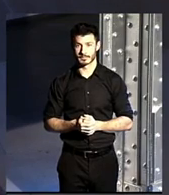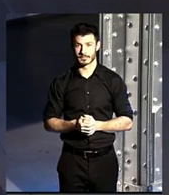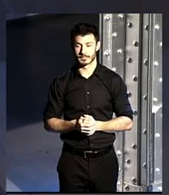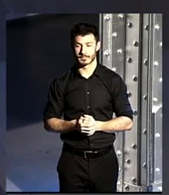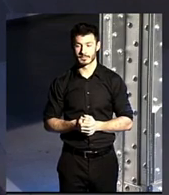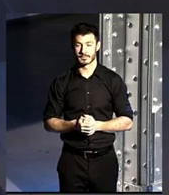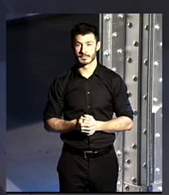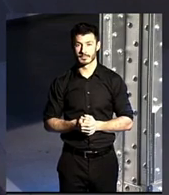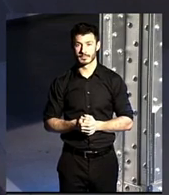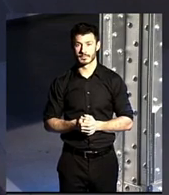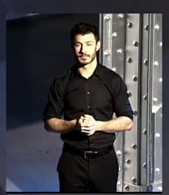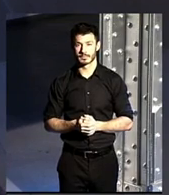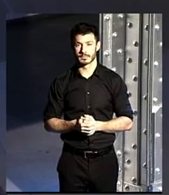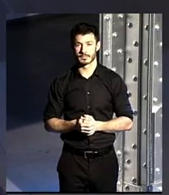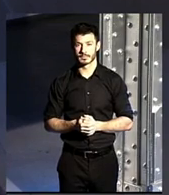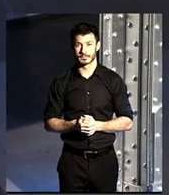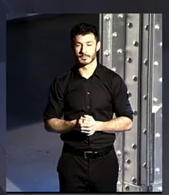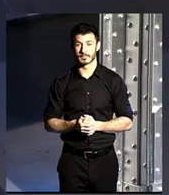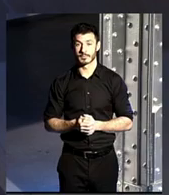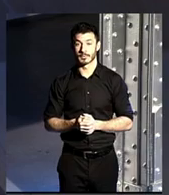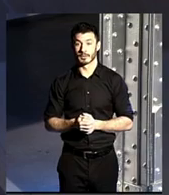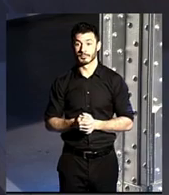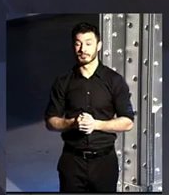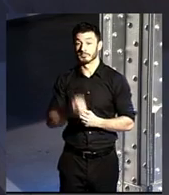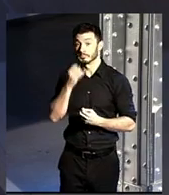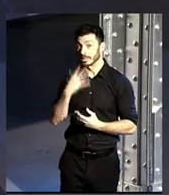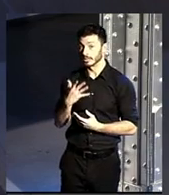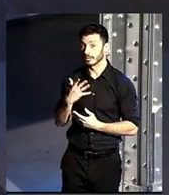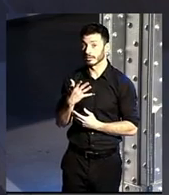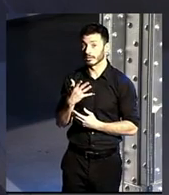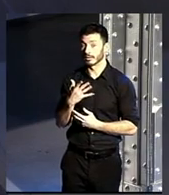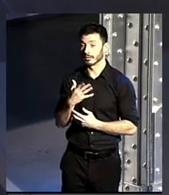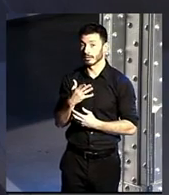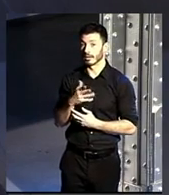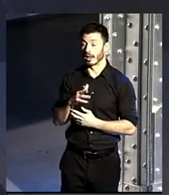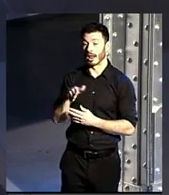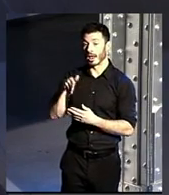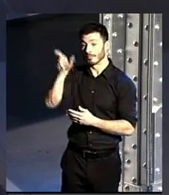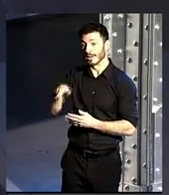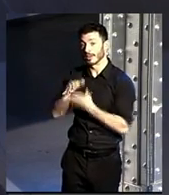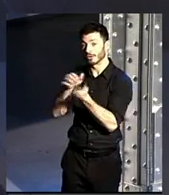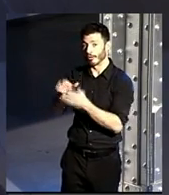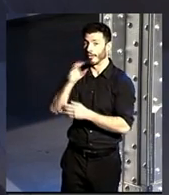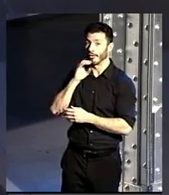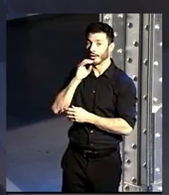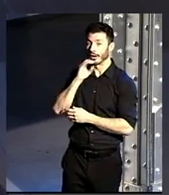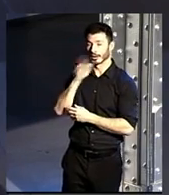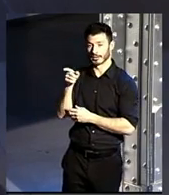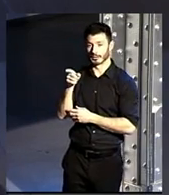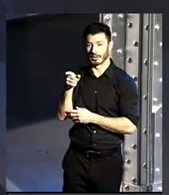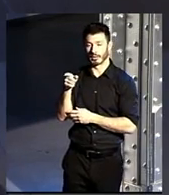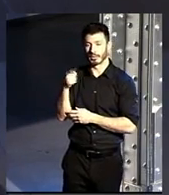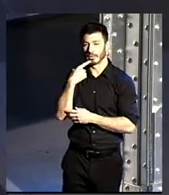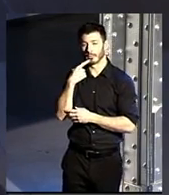that Hetzel was a great genius. Bueno, siempre estamos criticando al editor, siempre decimos que le robaba a Verne, sobre todo